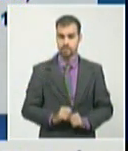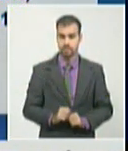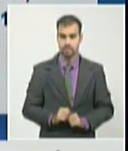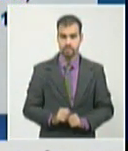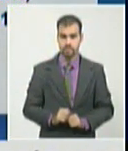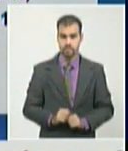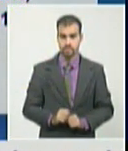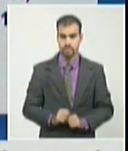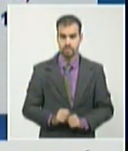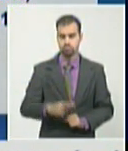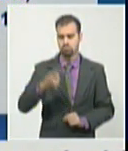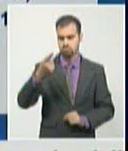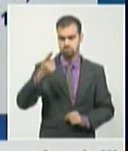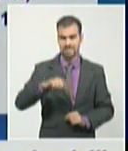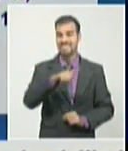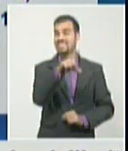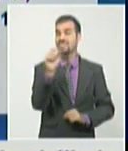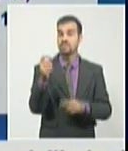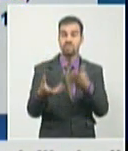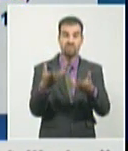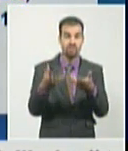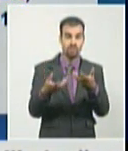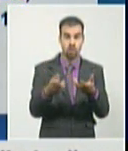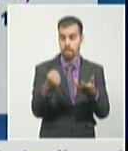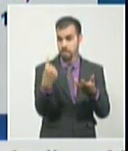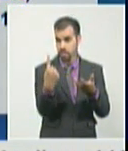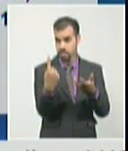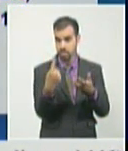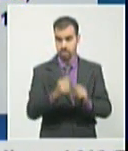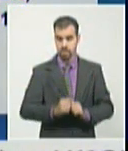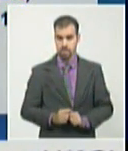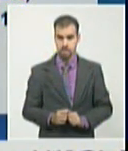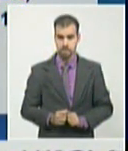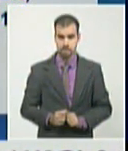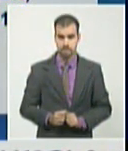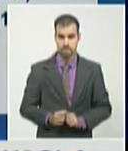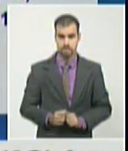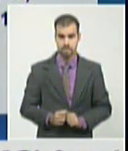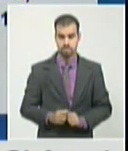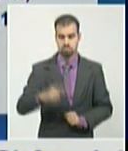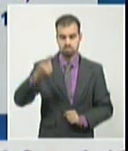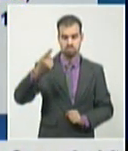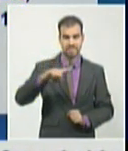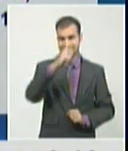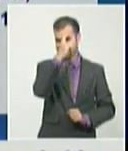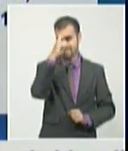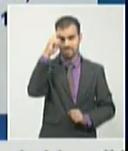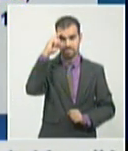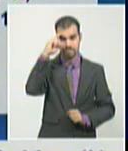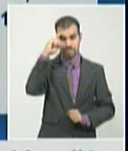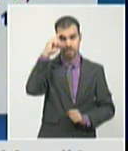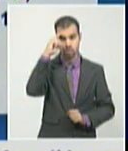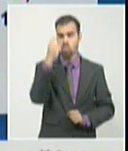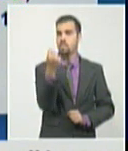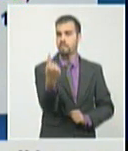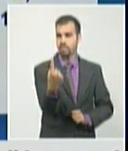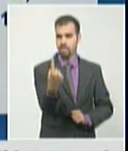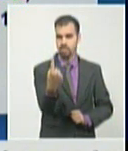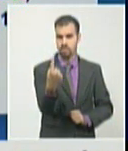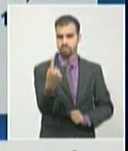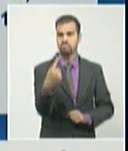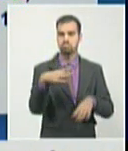cienfuegos 1 y de sancti spíritus un caso de diagnóstico